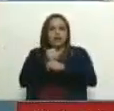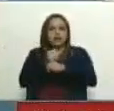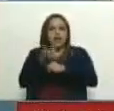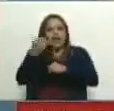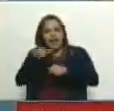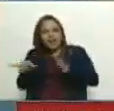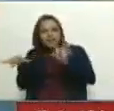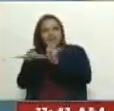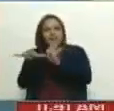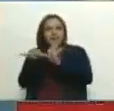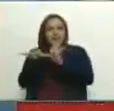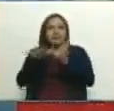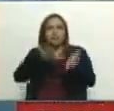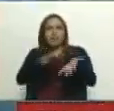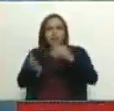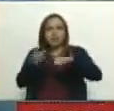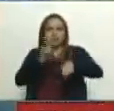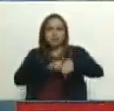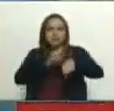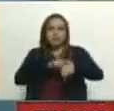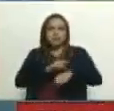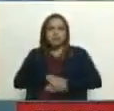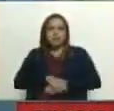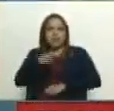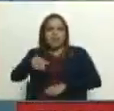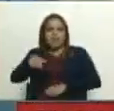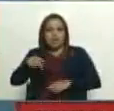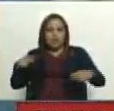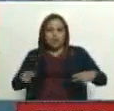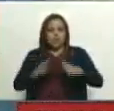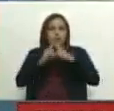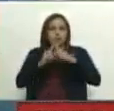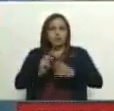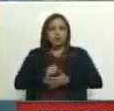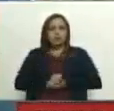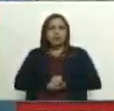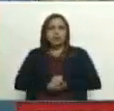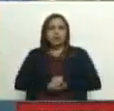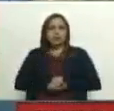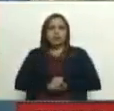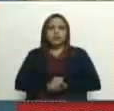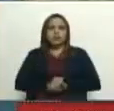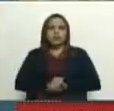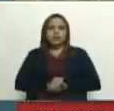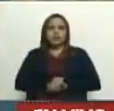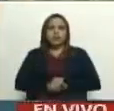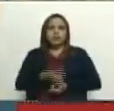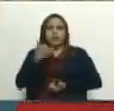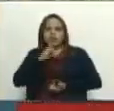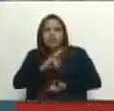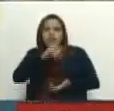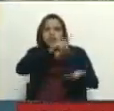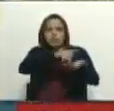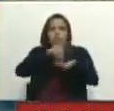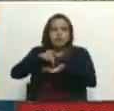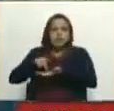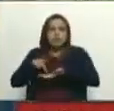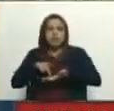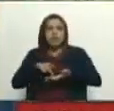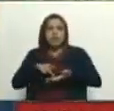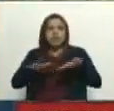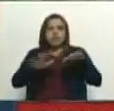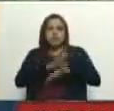aproximan en este encuentro donde convergen actores